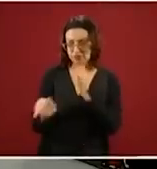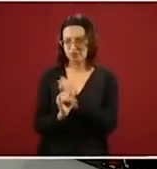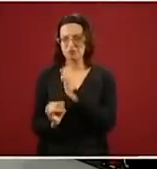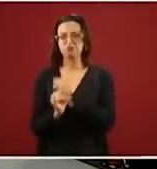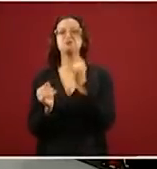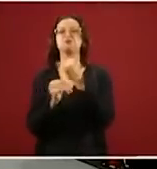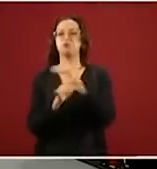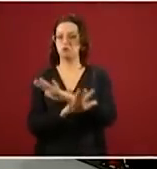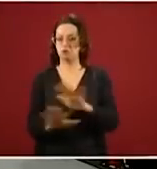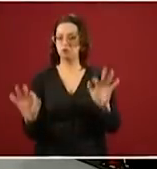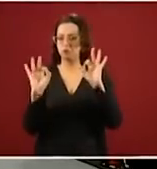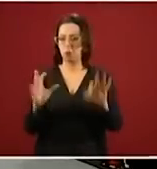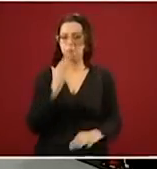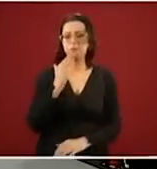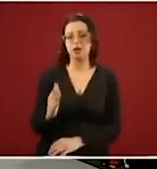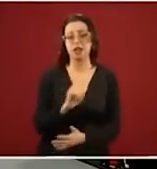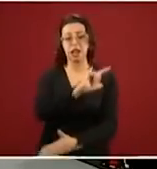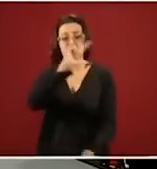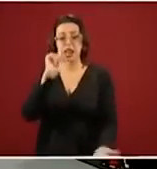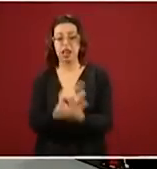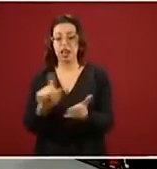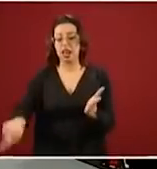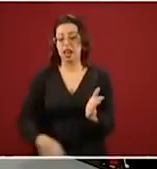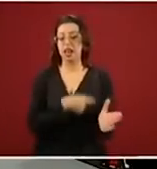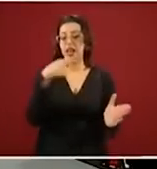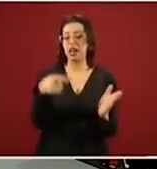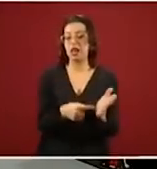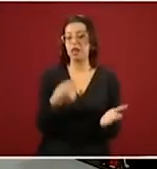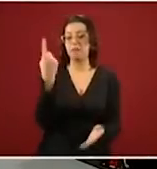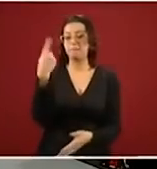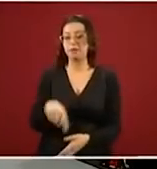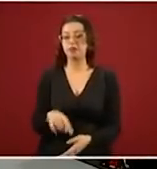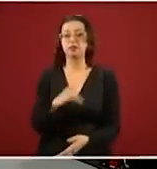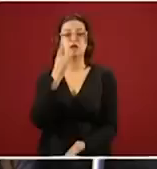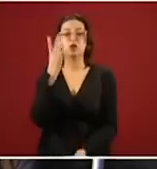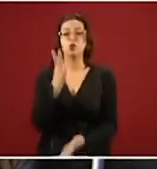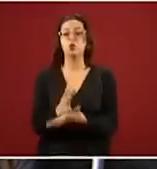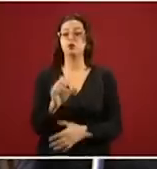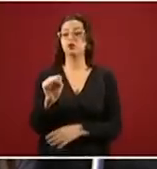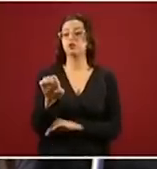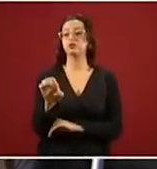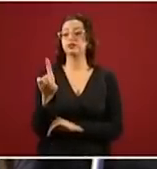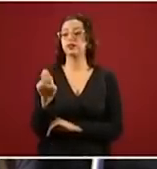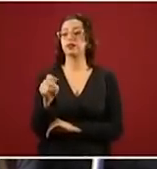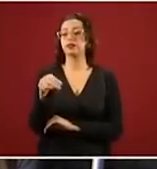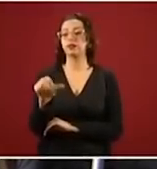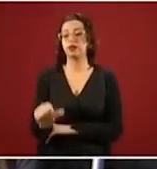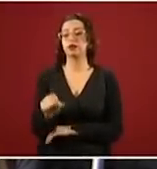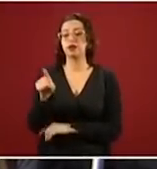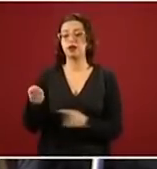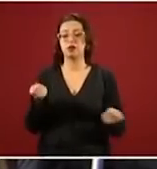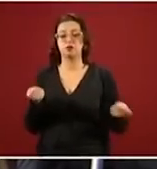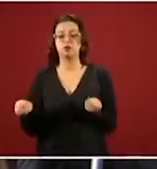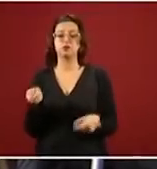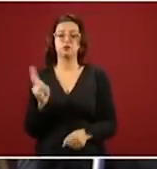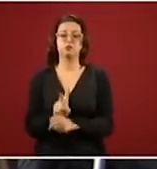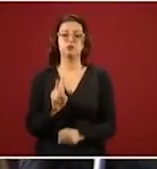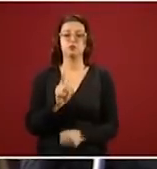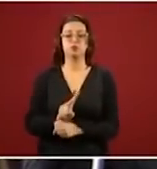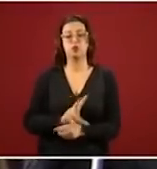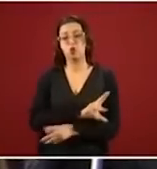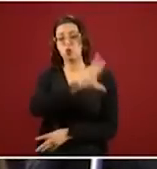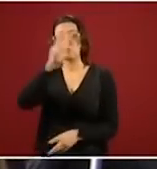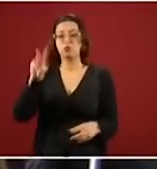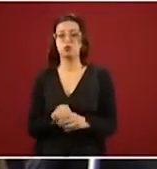de acuerdo a la ley es la secretaria de la defensa la que tiene el control sobre